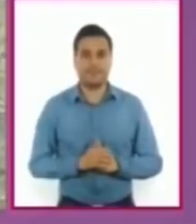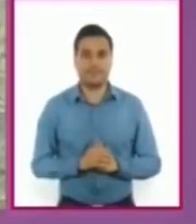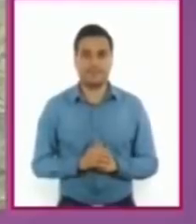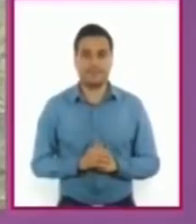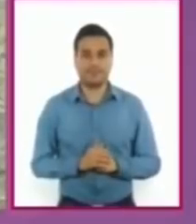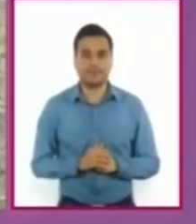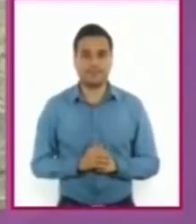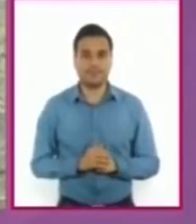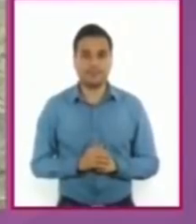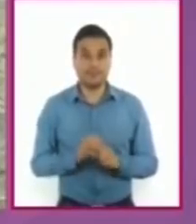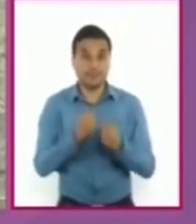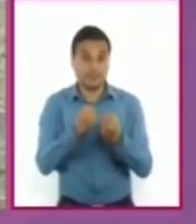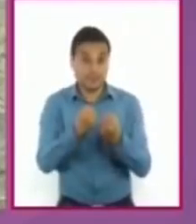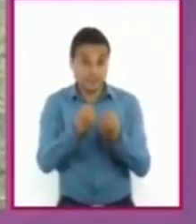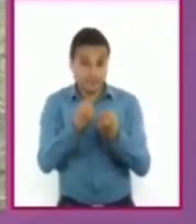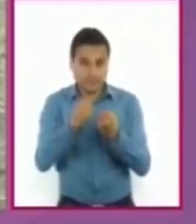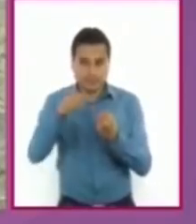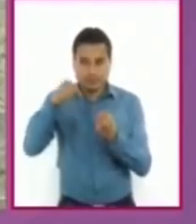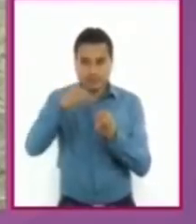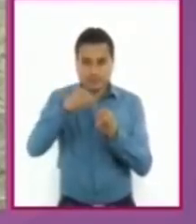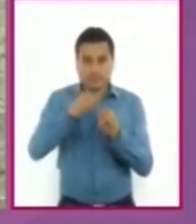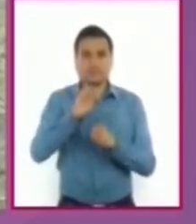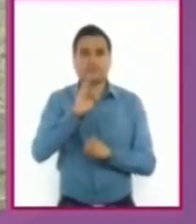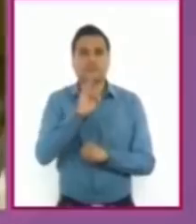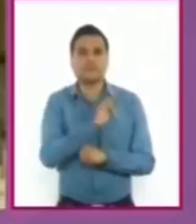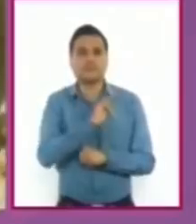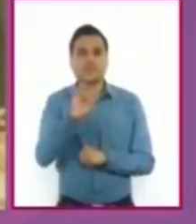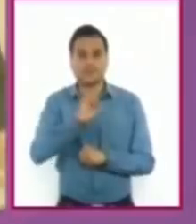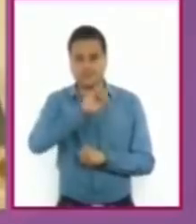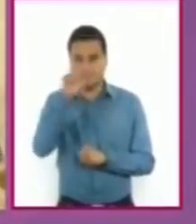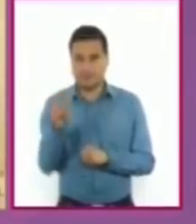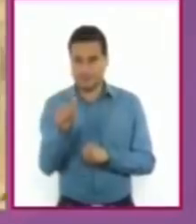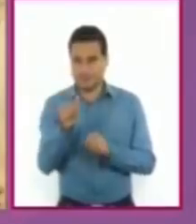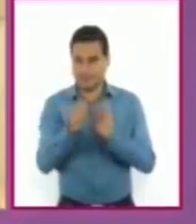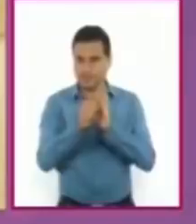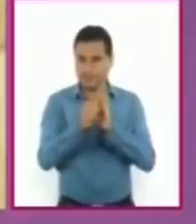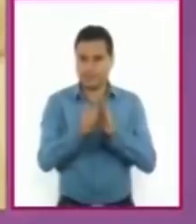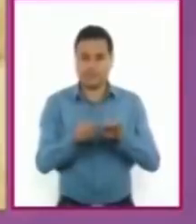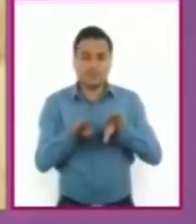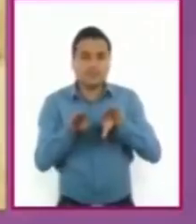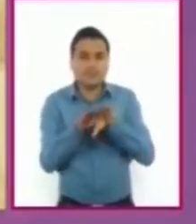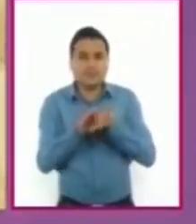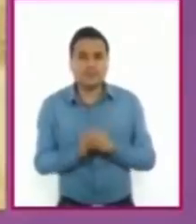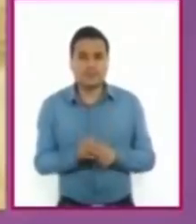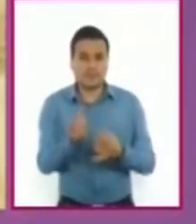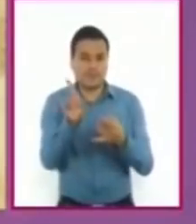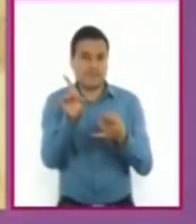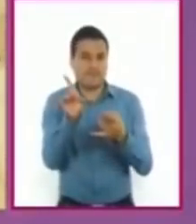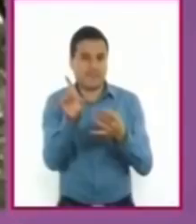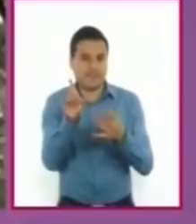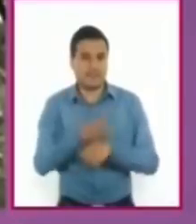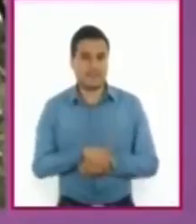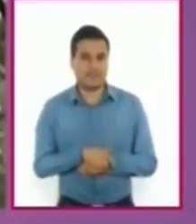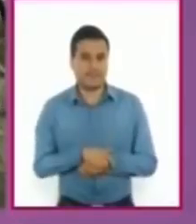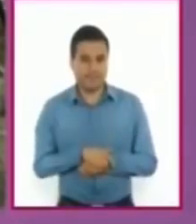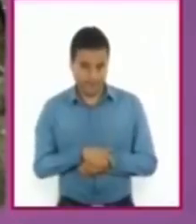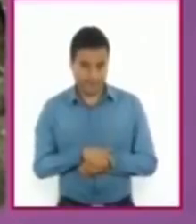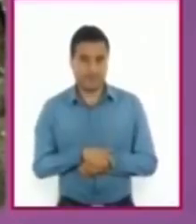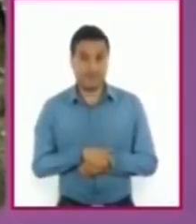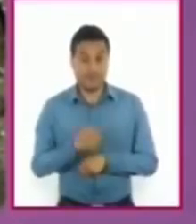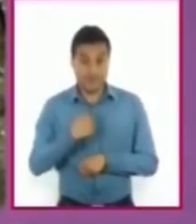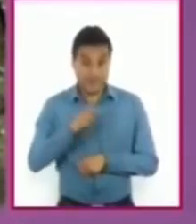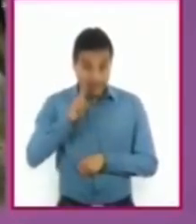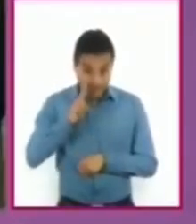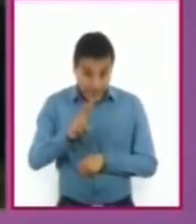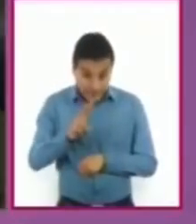Las fuerzas son magnitudes que pueden ser representadas por medio de flechas, las cuales proporcionan información